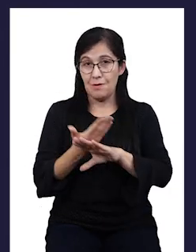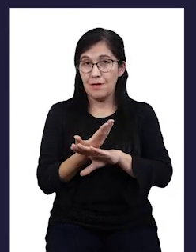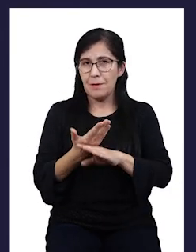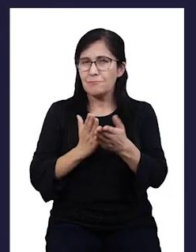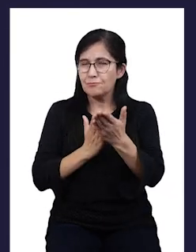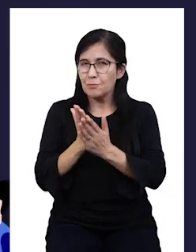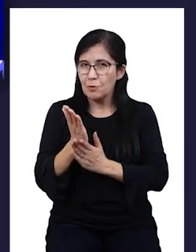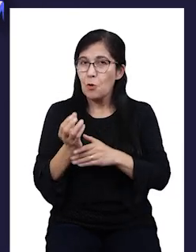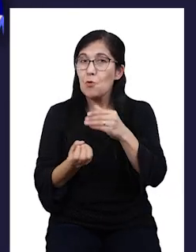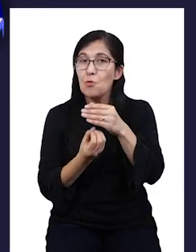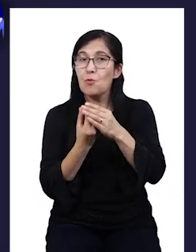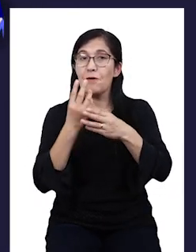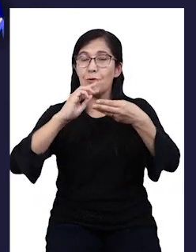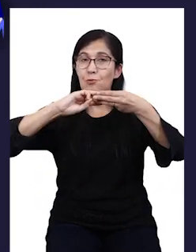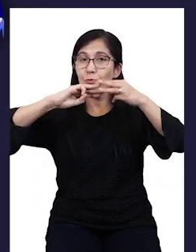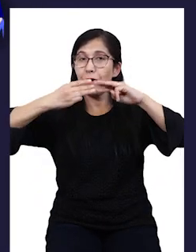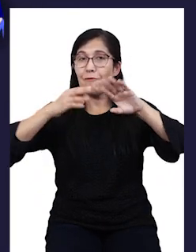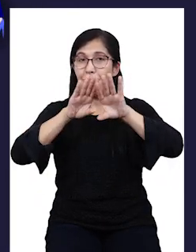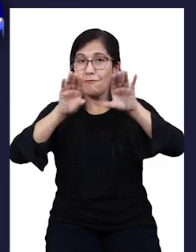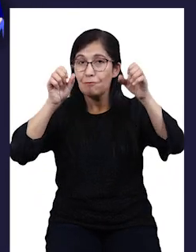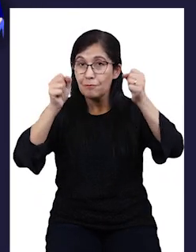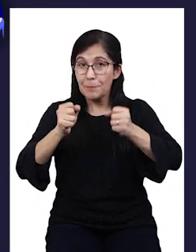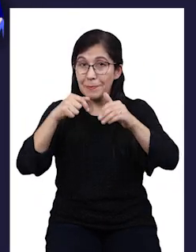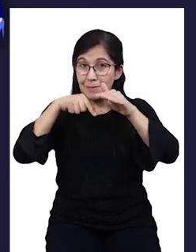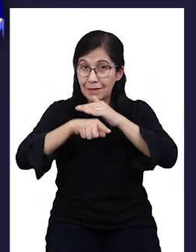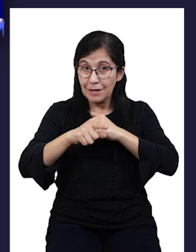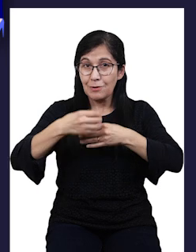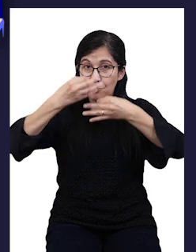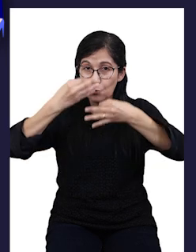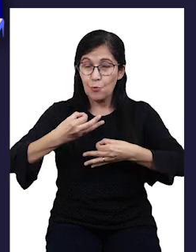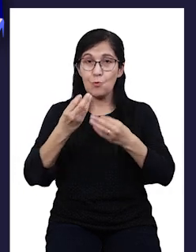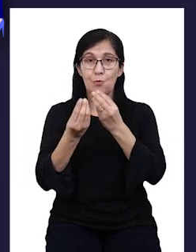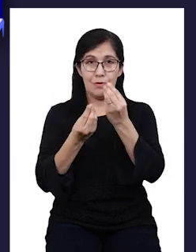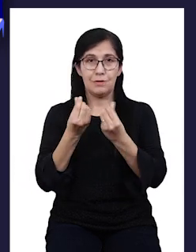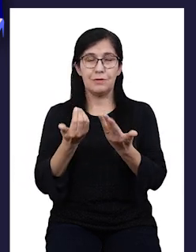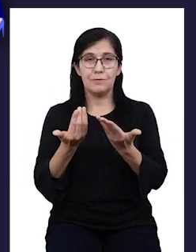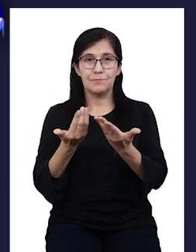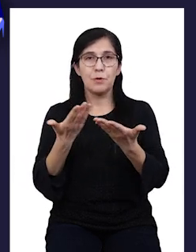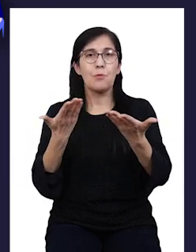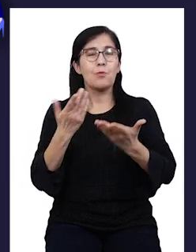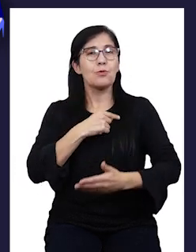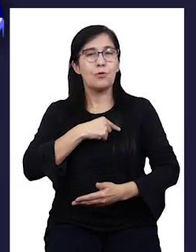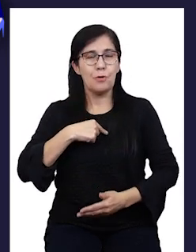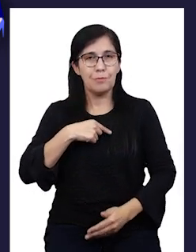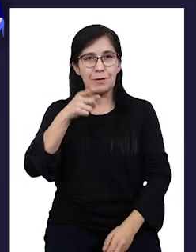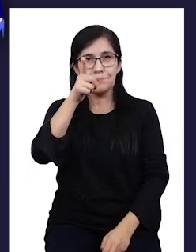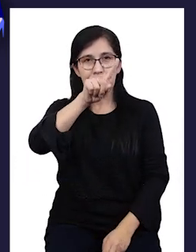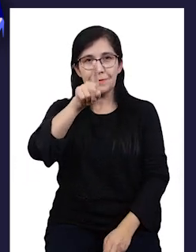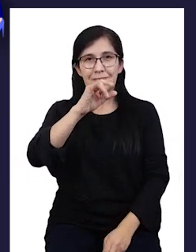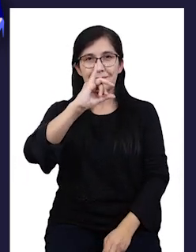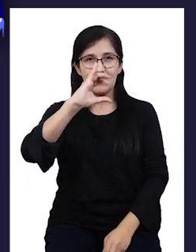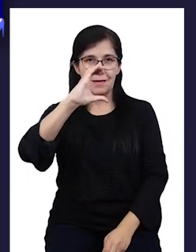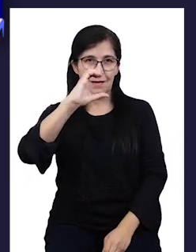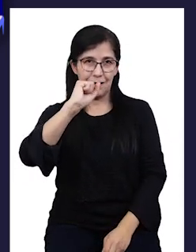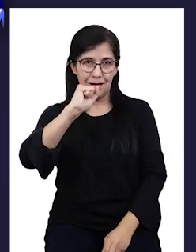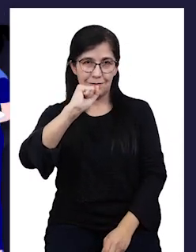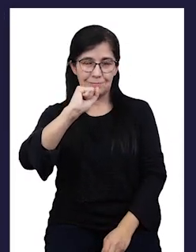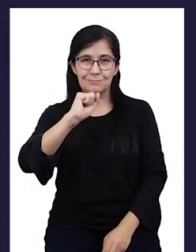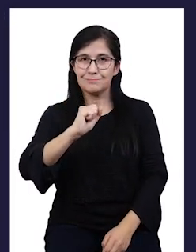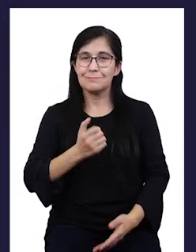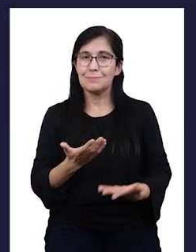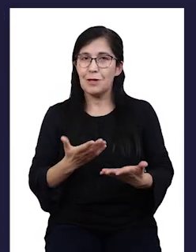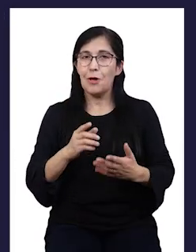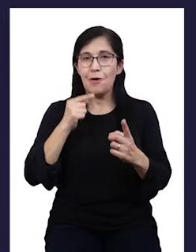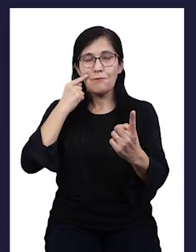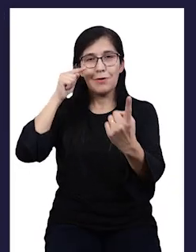institucional, dando origen a un actualizado sistema interno de aseguramiento de la calidad, que hemos denominado SIAC, que tiene